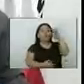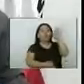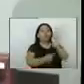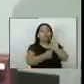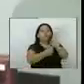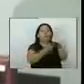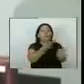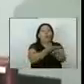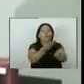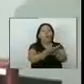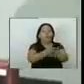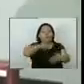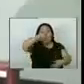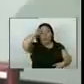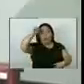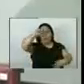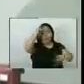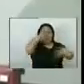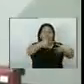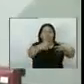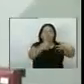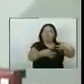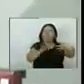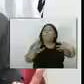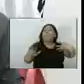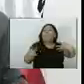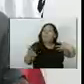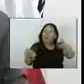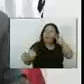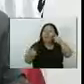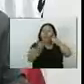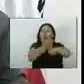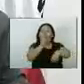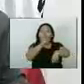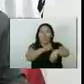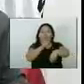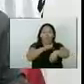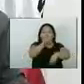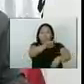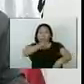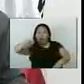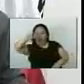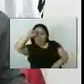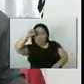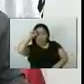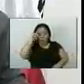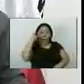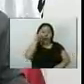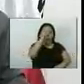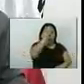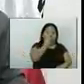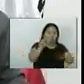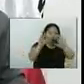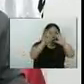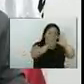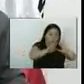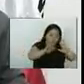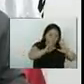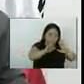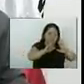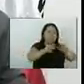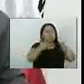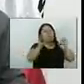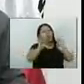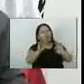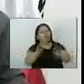propuesta de reforma al Código de Trabajo que tiene por objeto reducir la jornada laboral de 8 horas en la jornada diurna